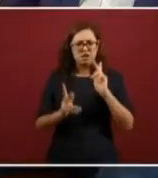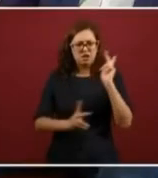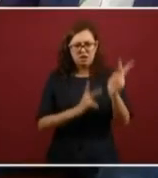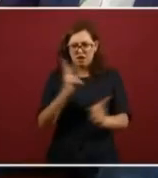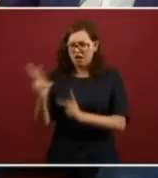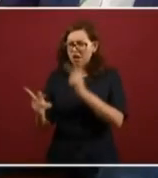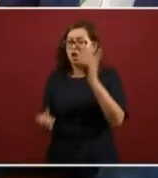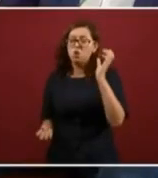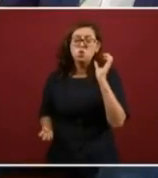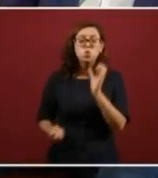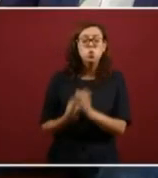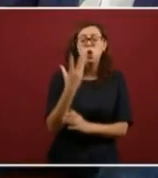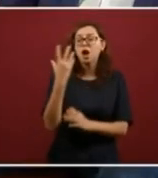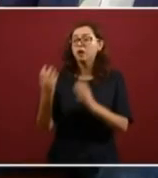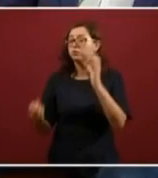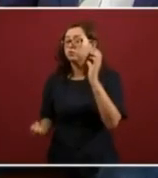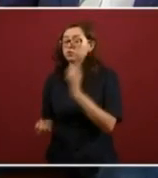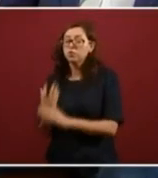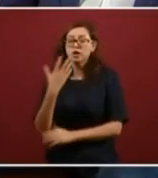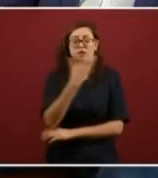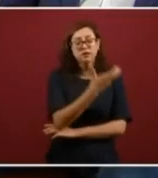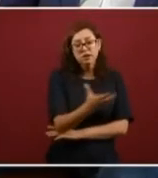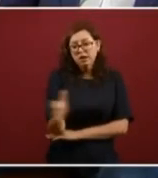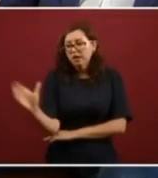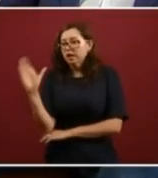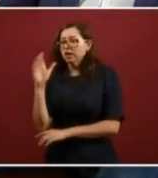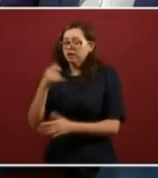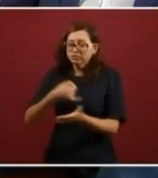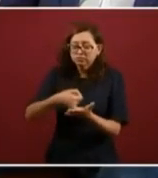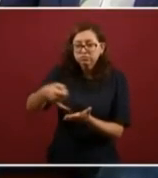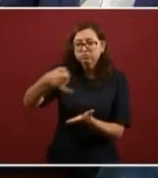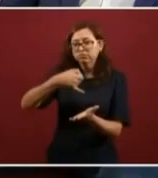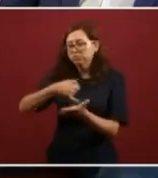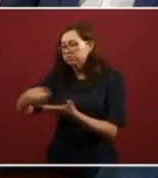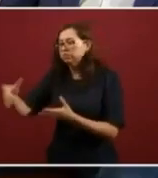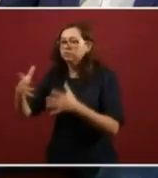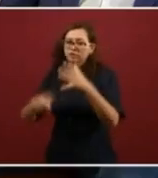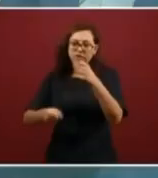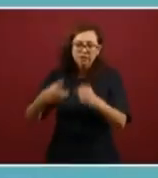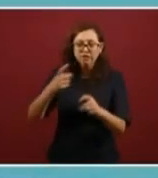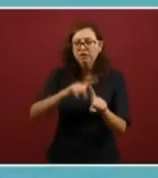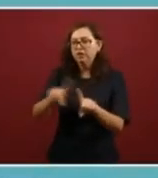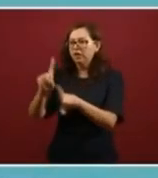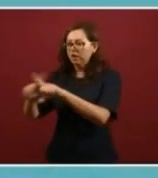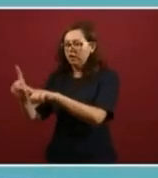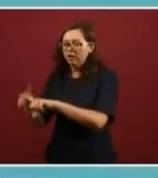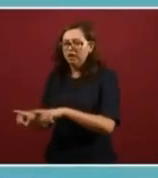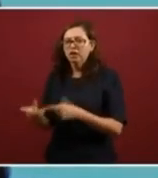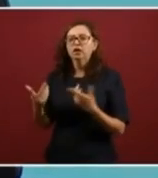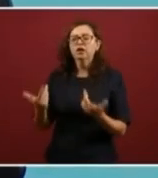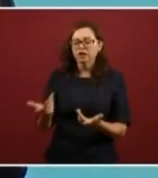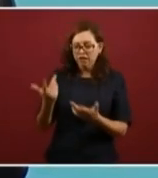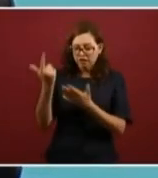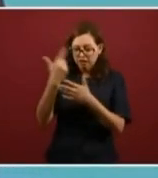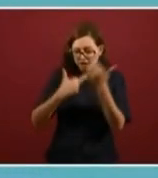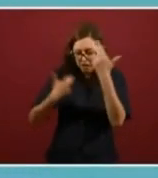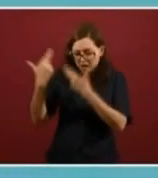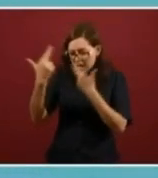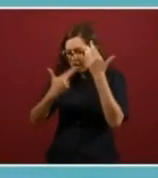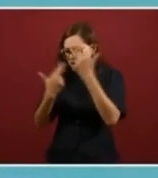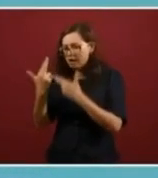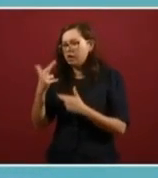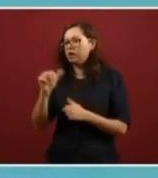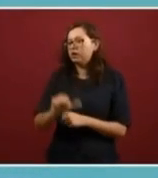muchos nuevos productores, estamos ampliándolo y en septiembre, hay que decirlo, aquellos grandes productores que